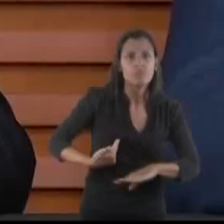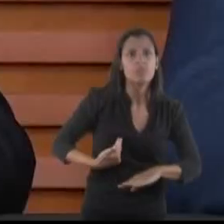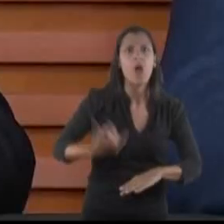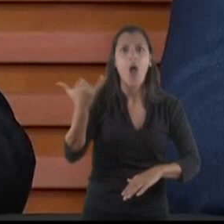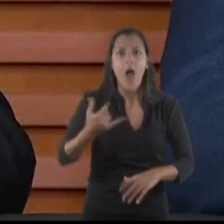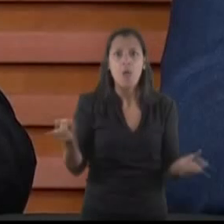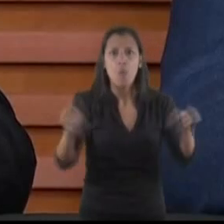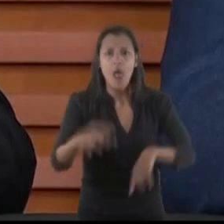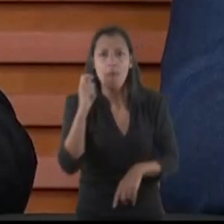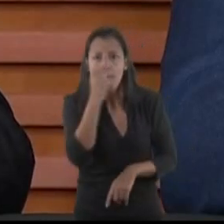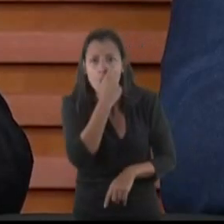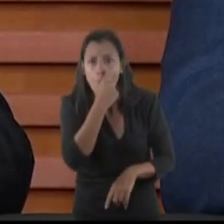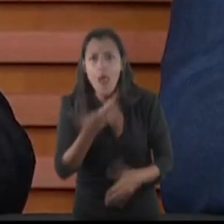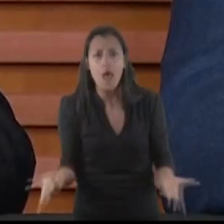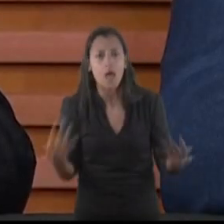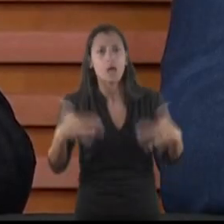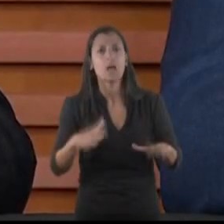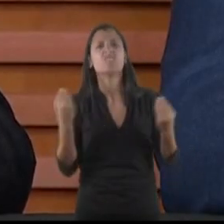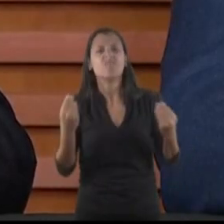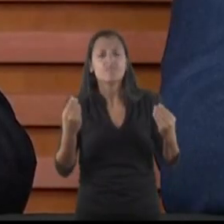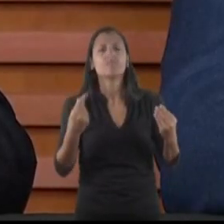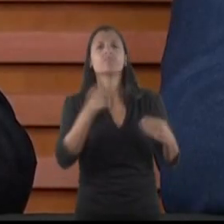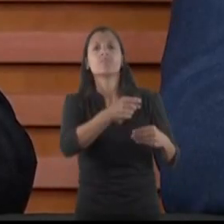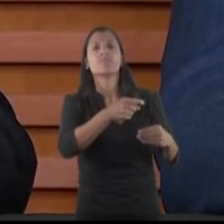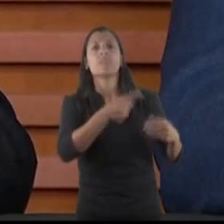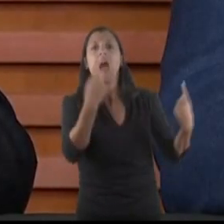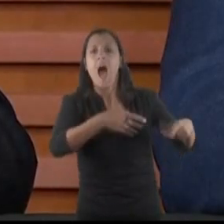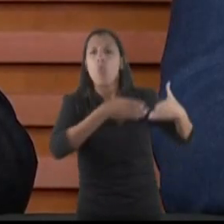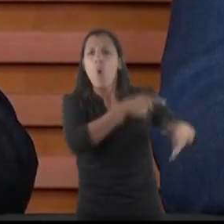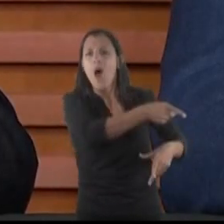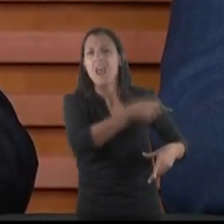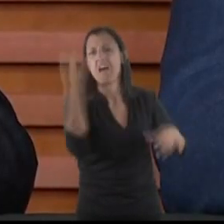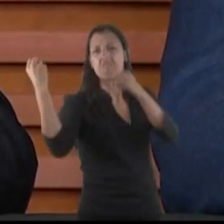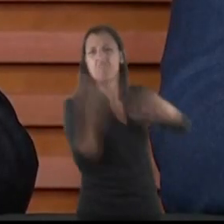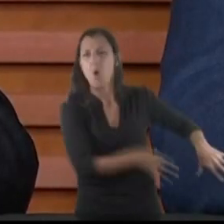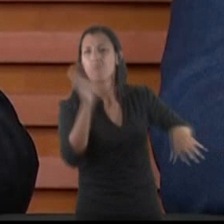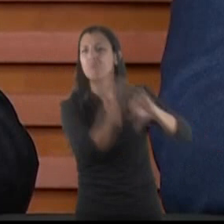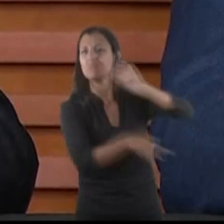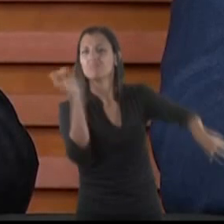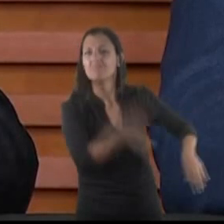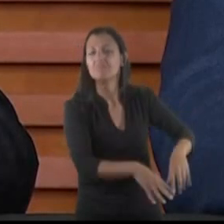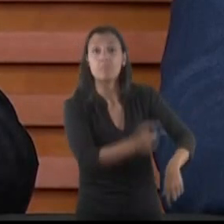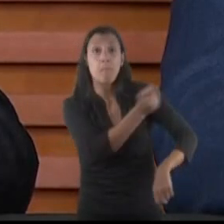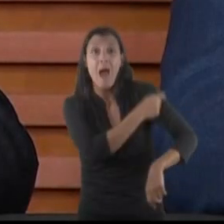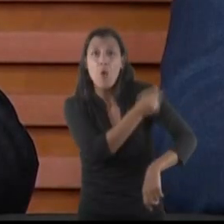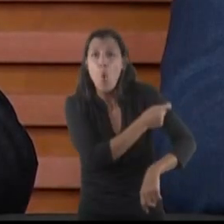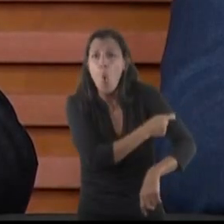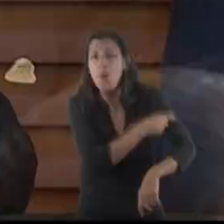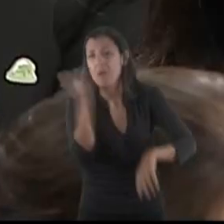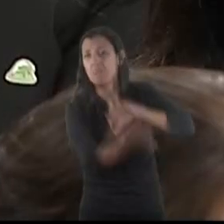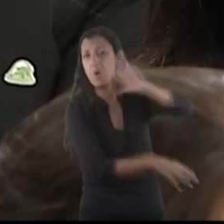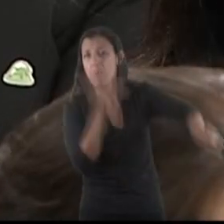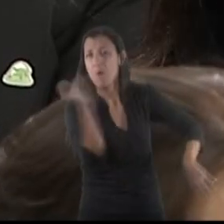Argentina. En la aduana quedaron abandonadas millones de dosis de vacunas contra la